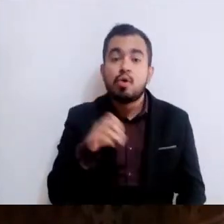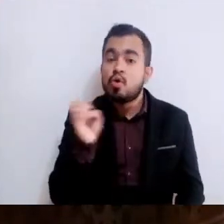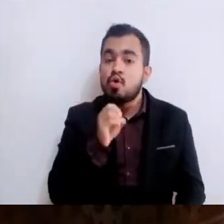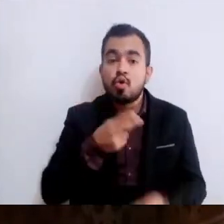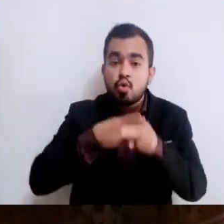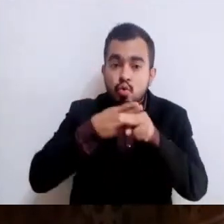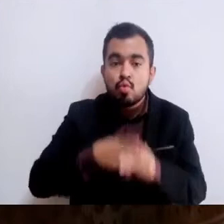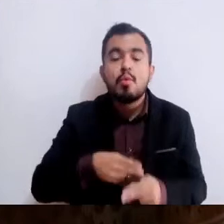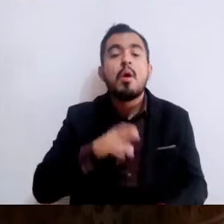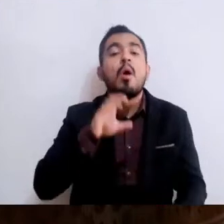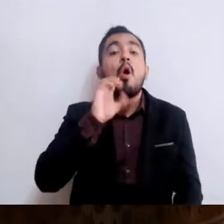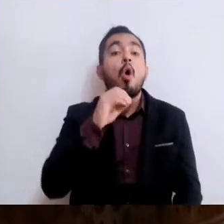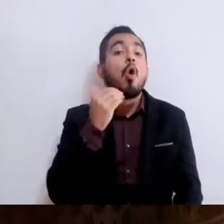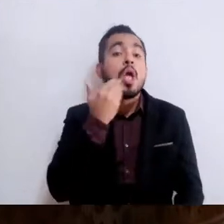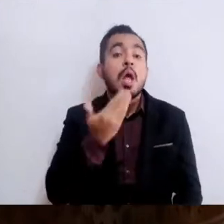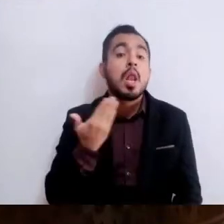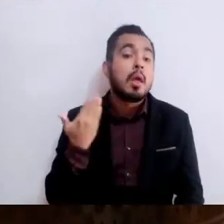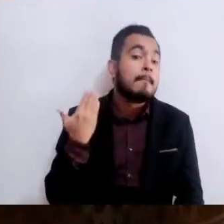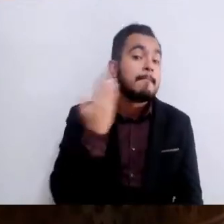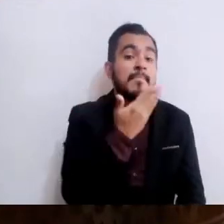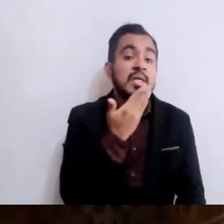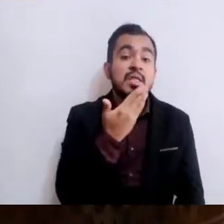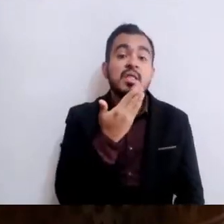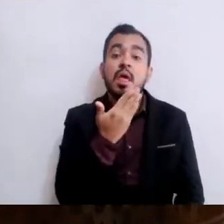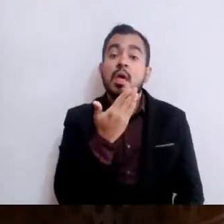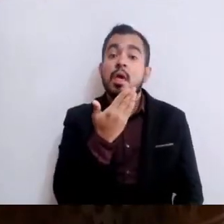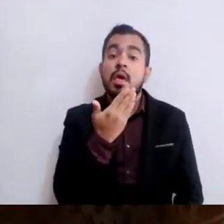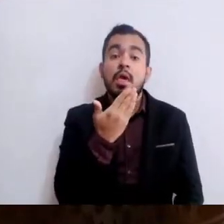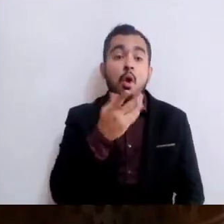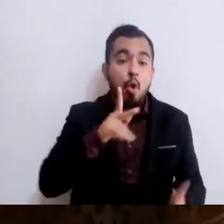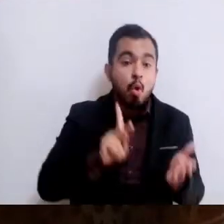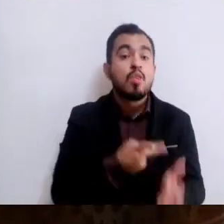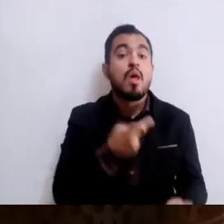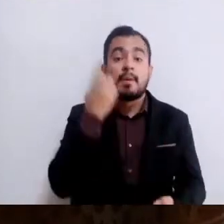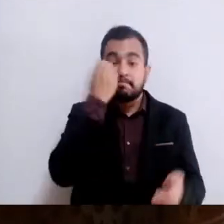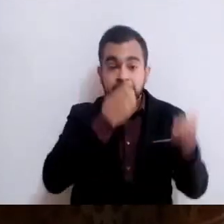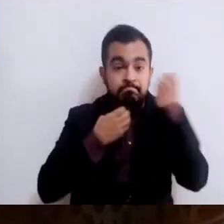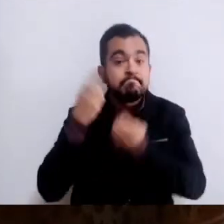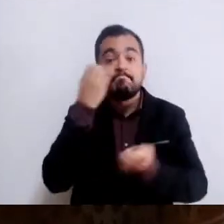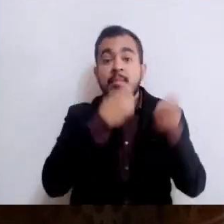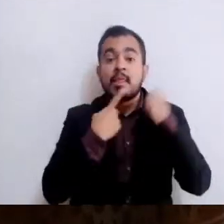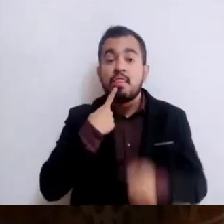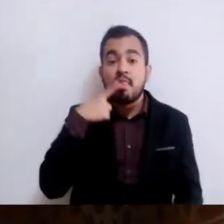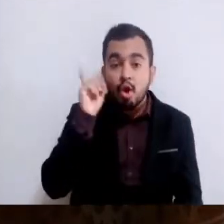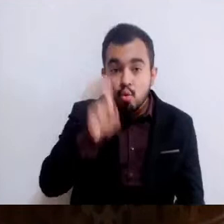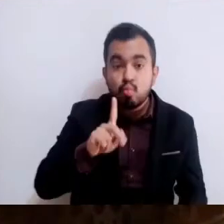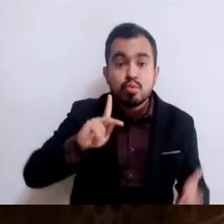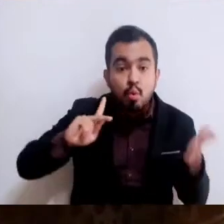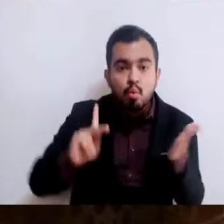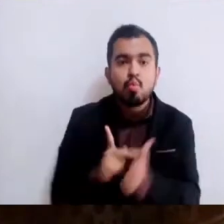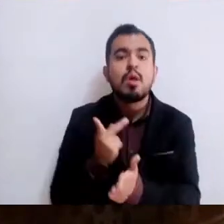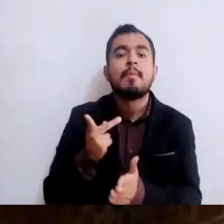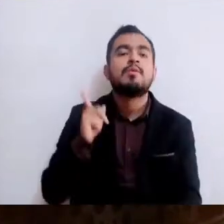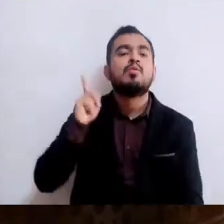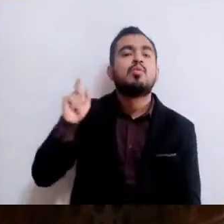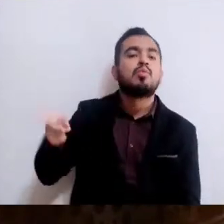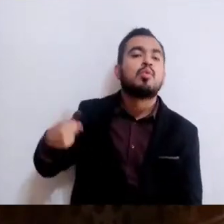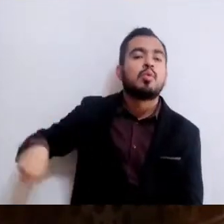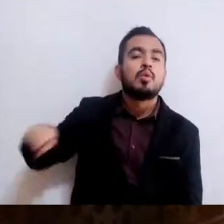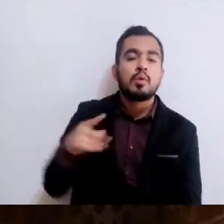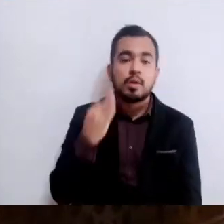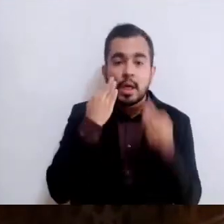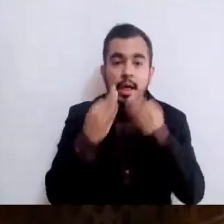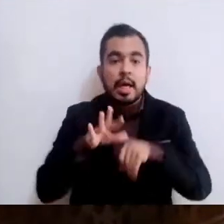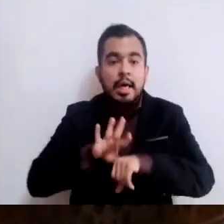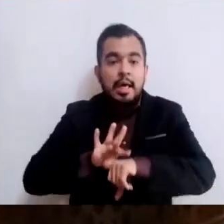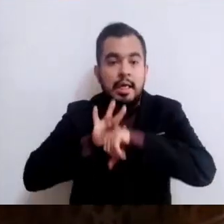impugnando cuanta prueba se haya producido, objetando la declaración de testigos. Sin embargo,